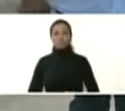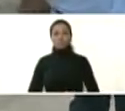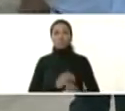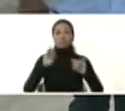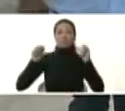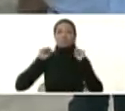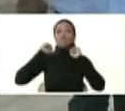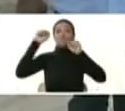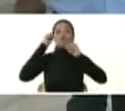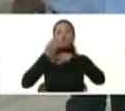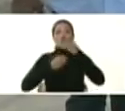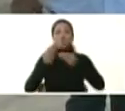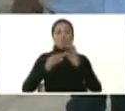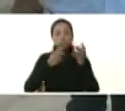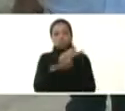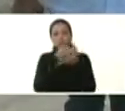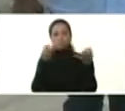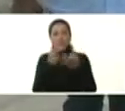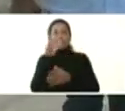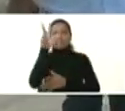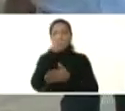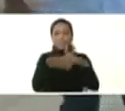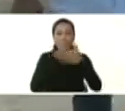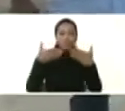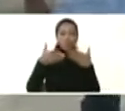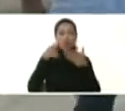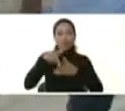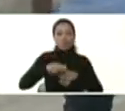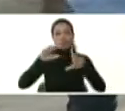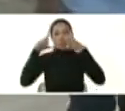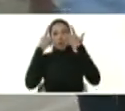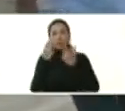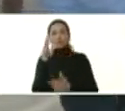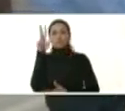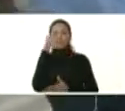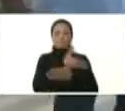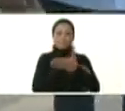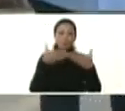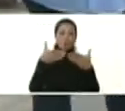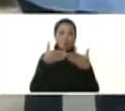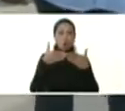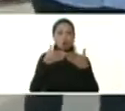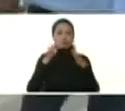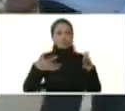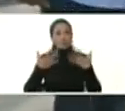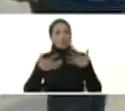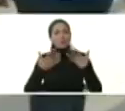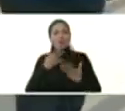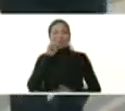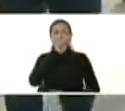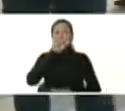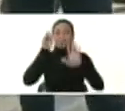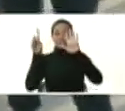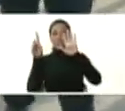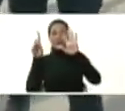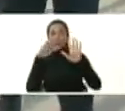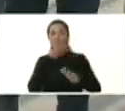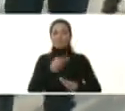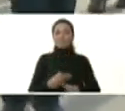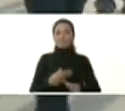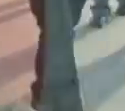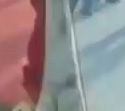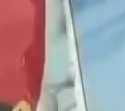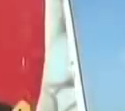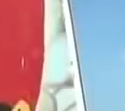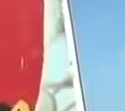este logro tremendo de 3 millones en La Guaira. 3 millones y con la alegría del 26 de diciembre, que